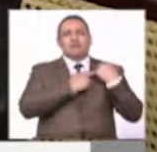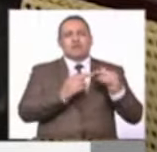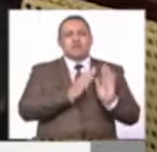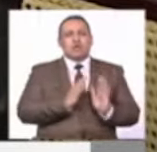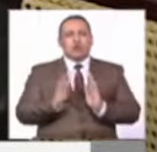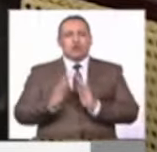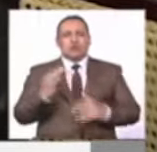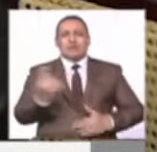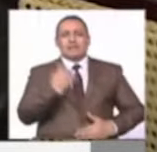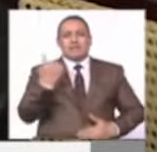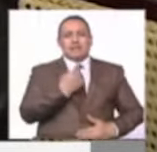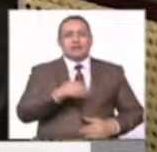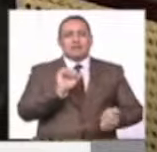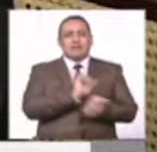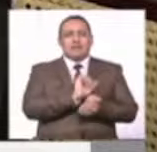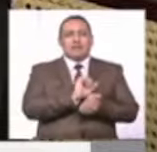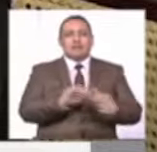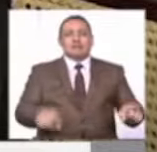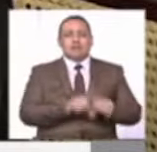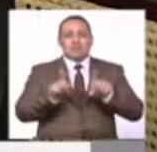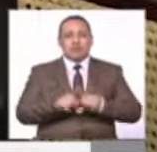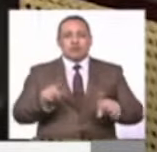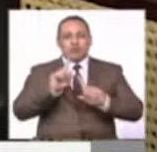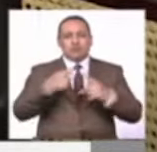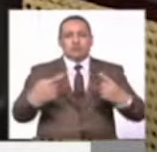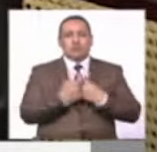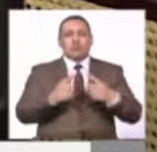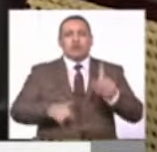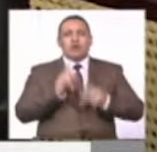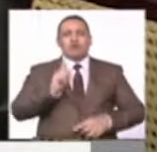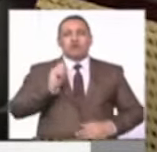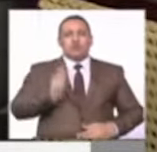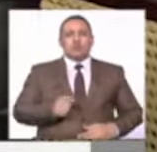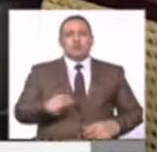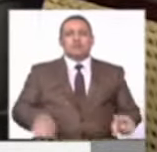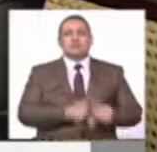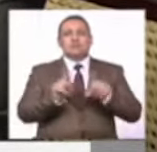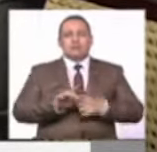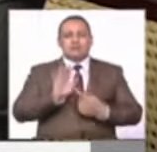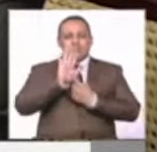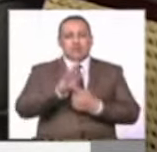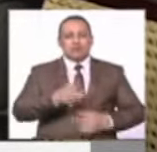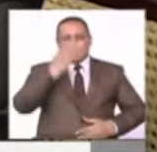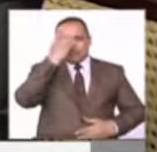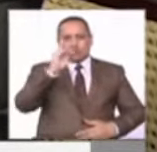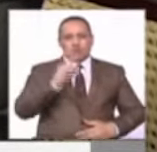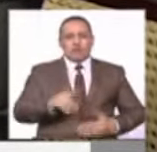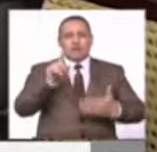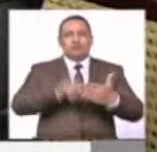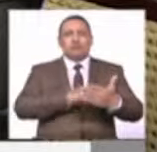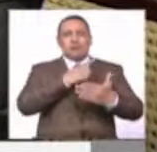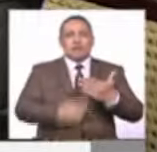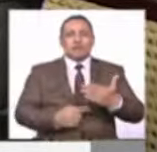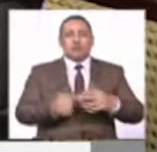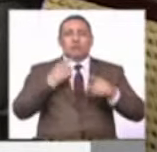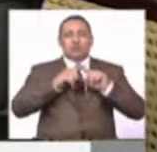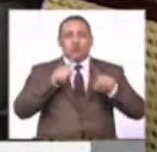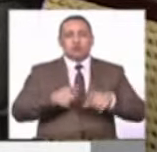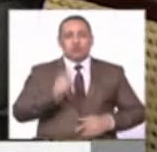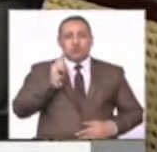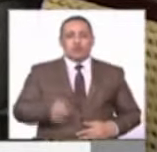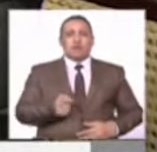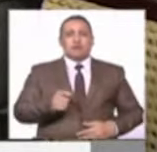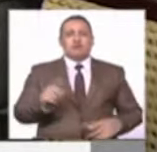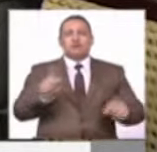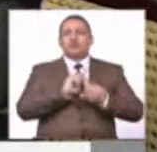disciplinario penal contra aquellos jueces supremos que emitieron la decisión anulada por cuanto un juez